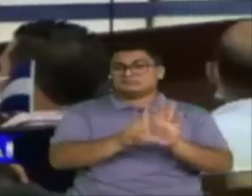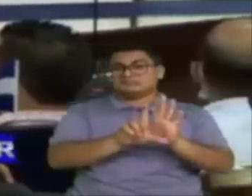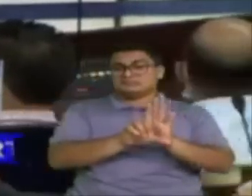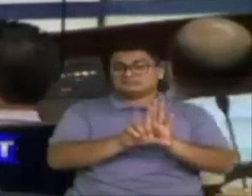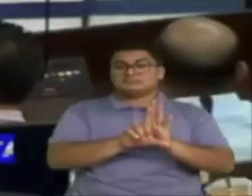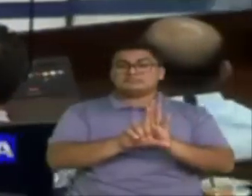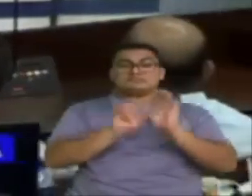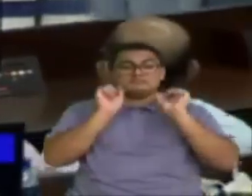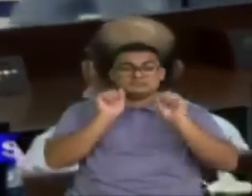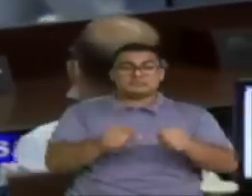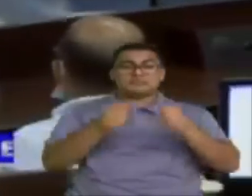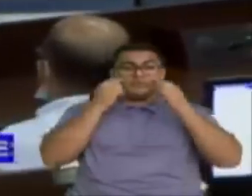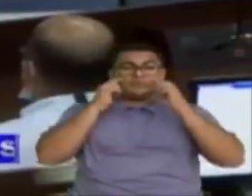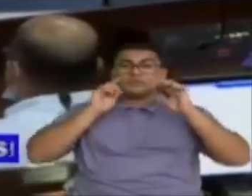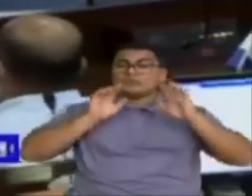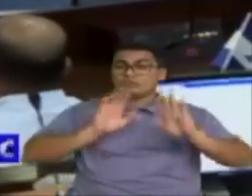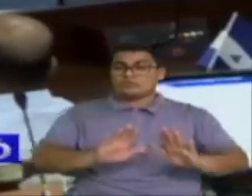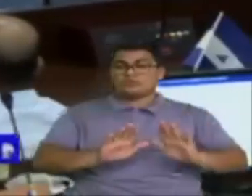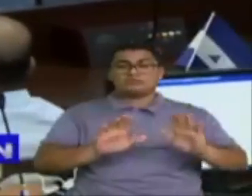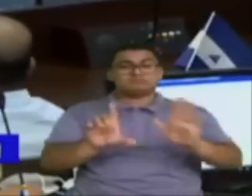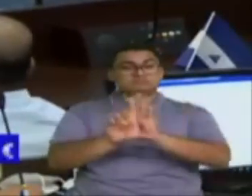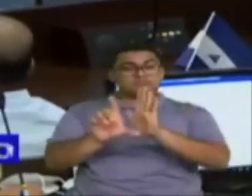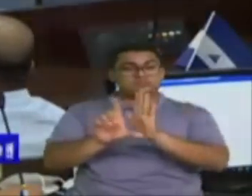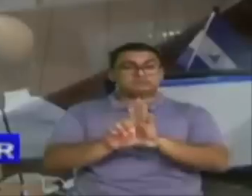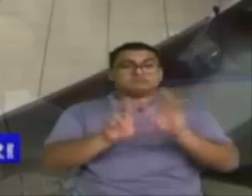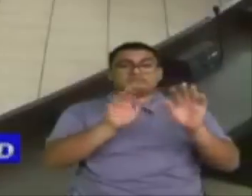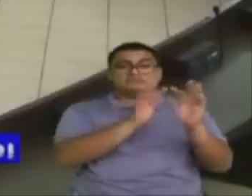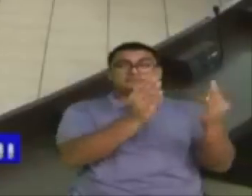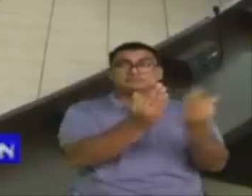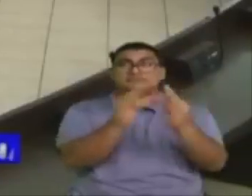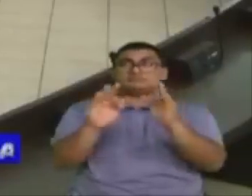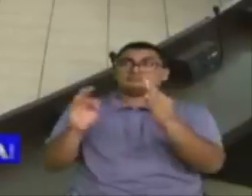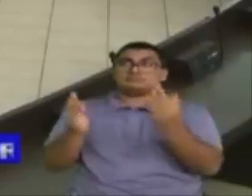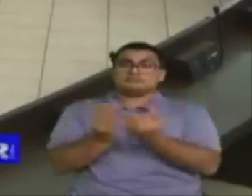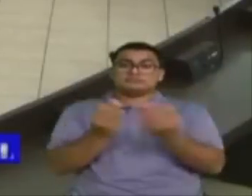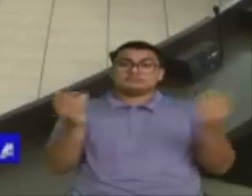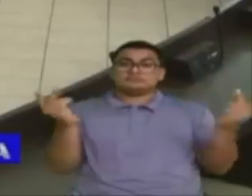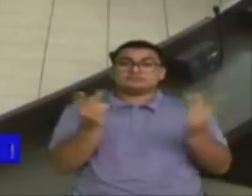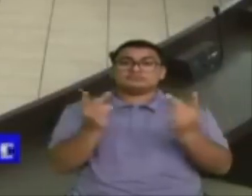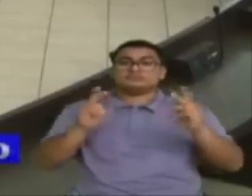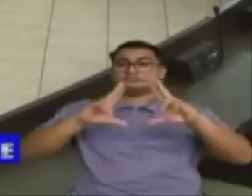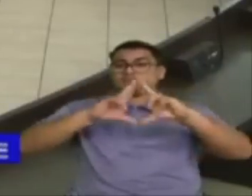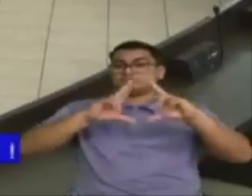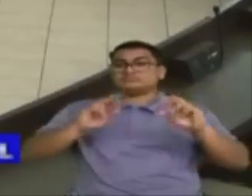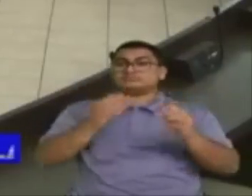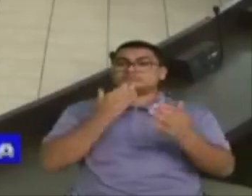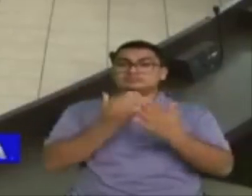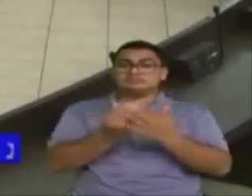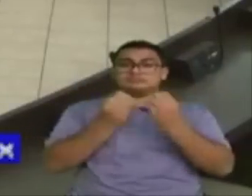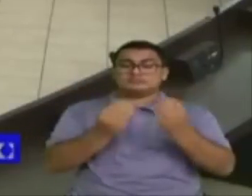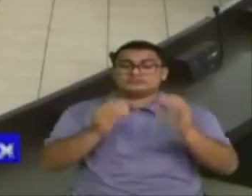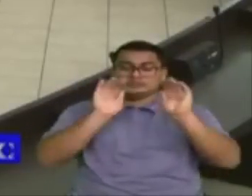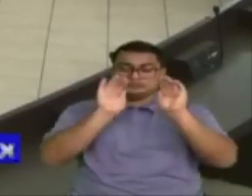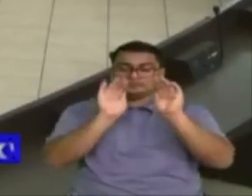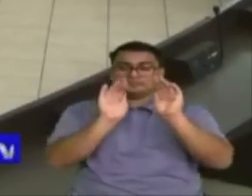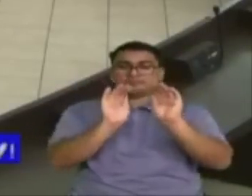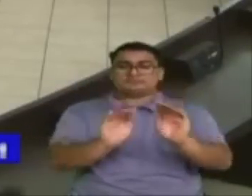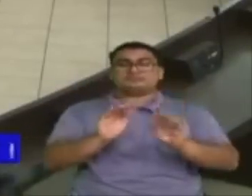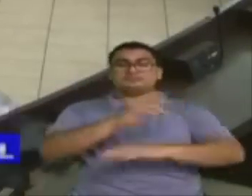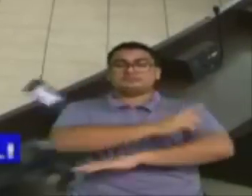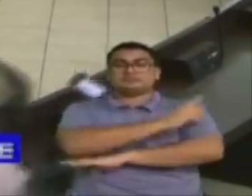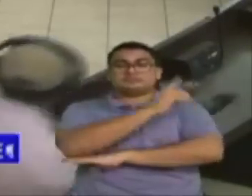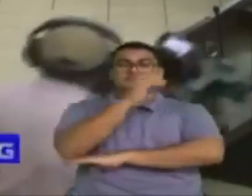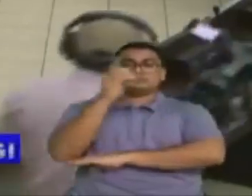actualmente establece penas máximas de 30 años. Esta reforma a la Constitución será también aprobada en una segunda legislatura de la